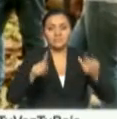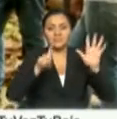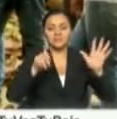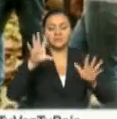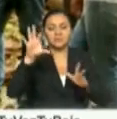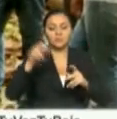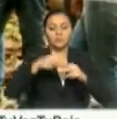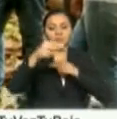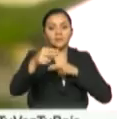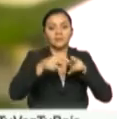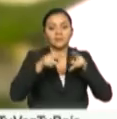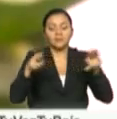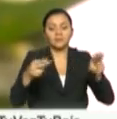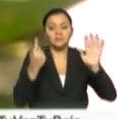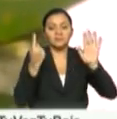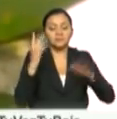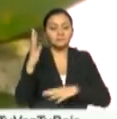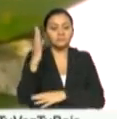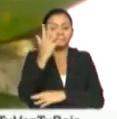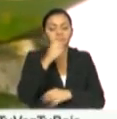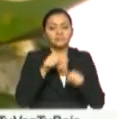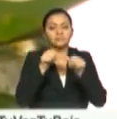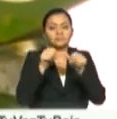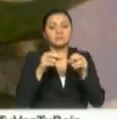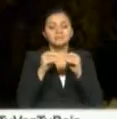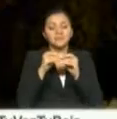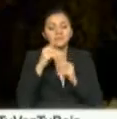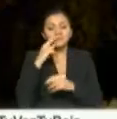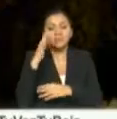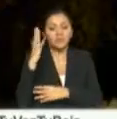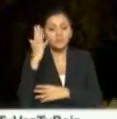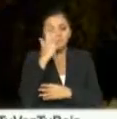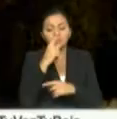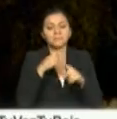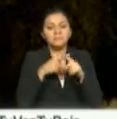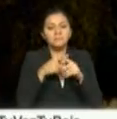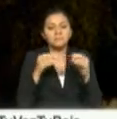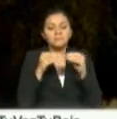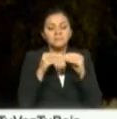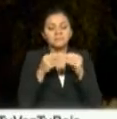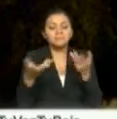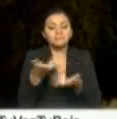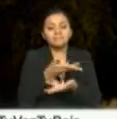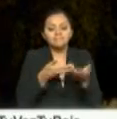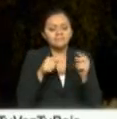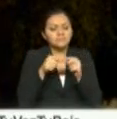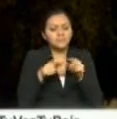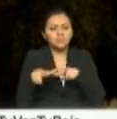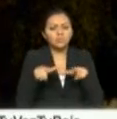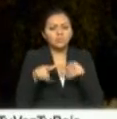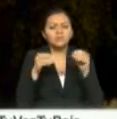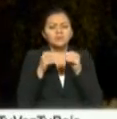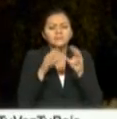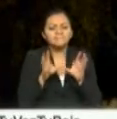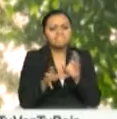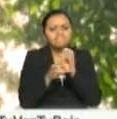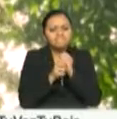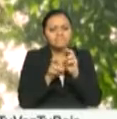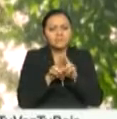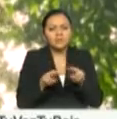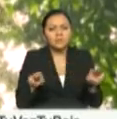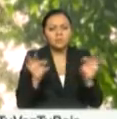hectáreas, ceibos colosales e infinidad de fauna endémica, La Perla es sin duda una de las reservas naturales